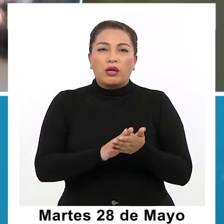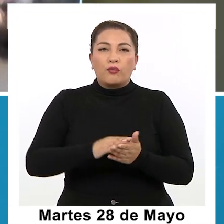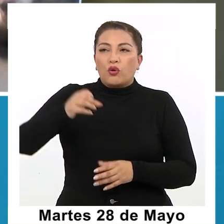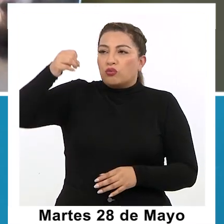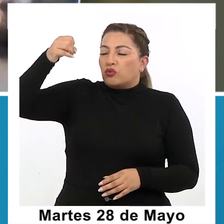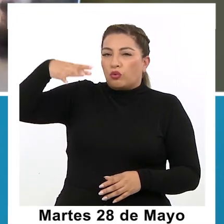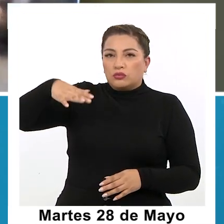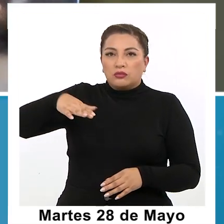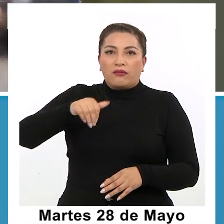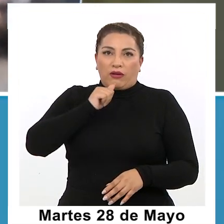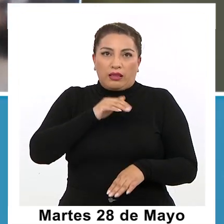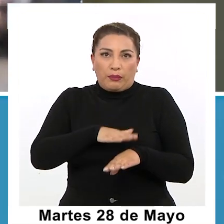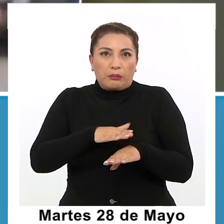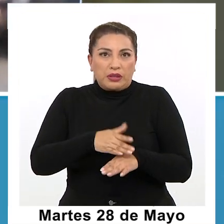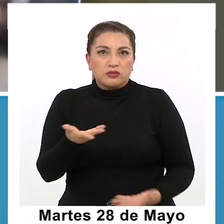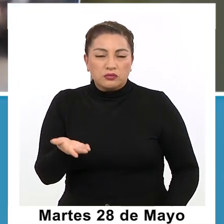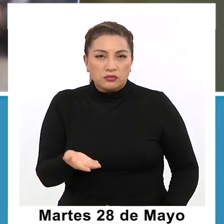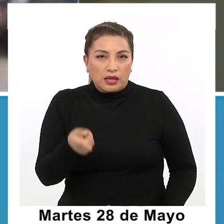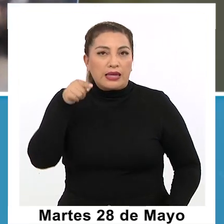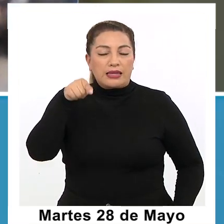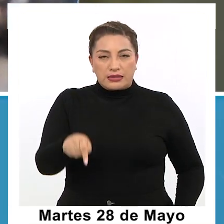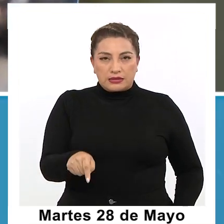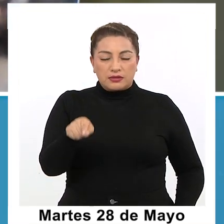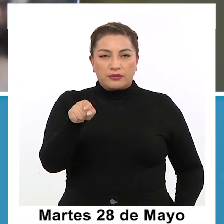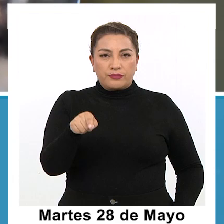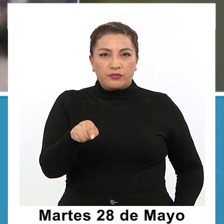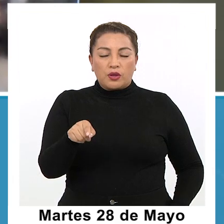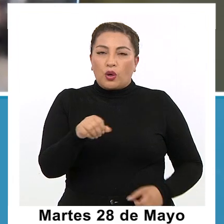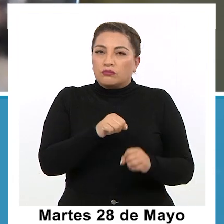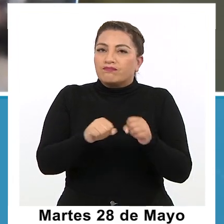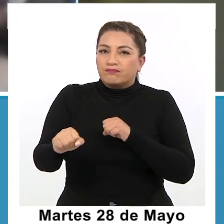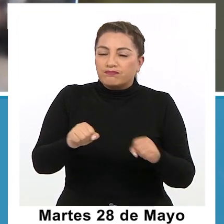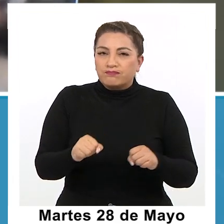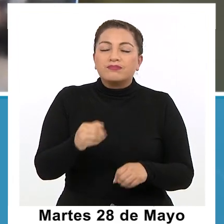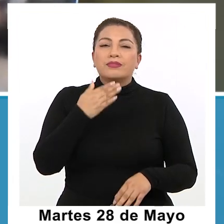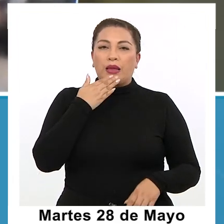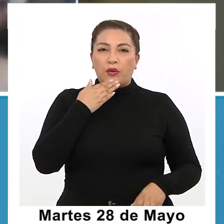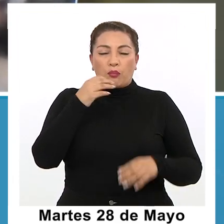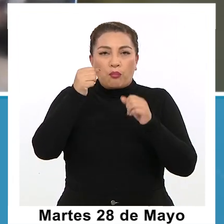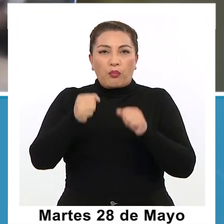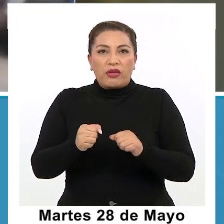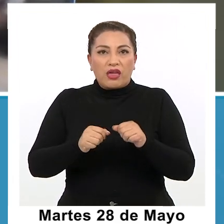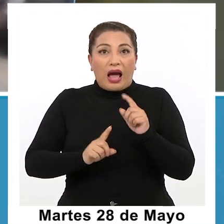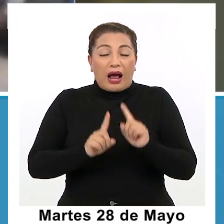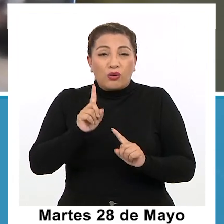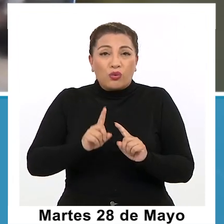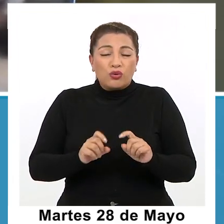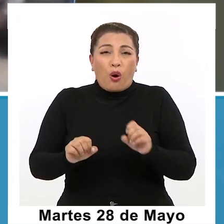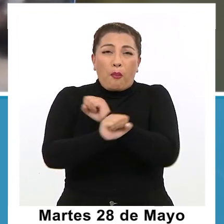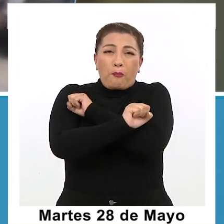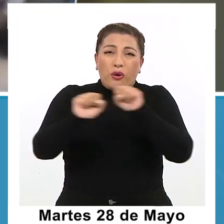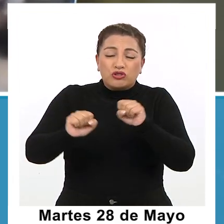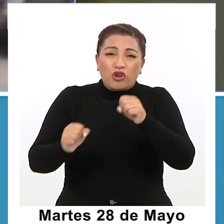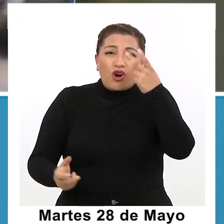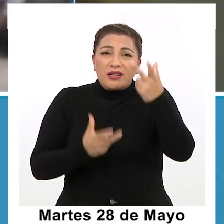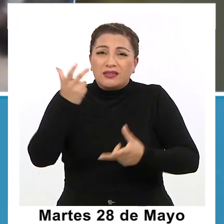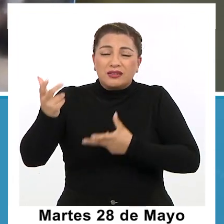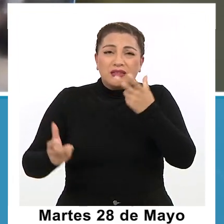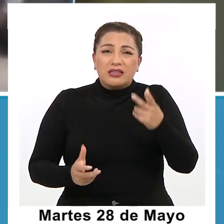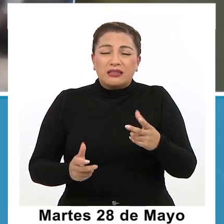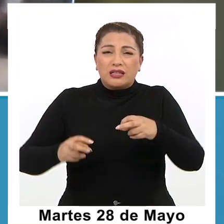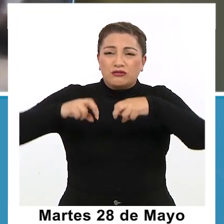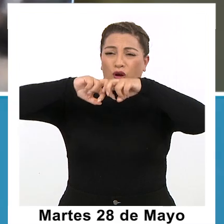eléctrico actualizado. Y perfecto. eso, a partir de un terremoto, también se pueden producir incendios, explosiones, fallas en la